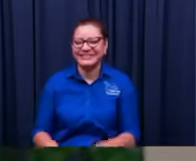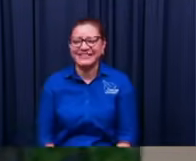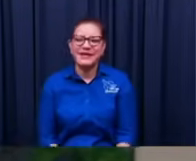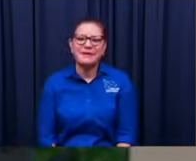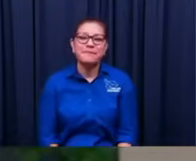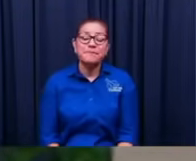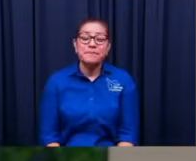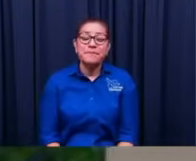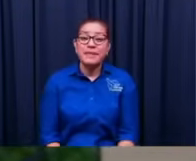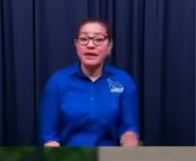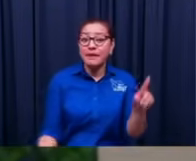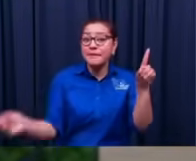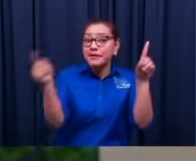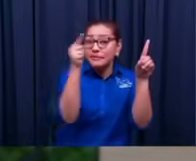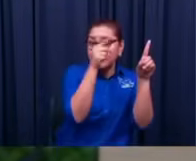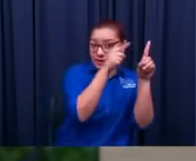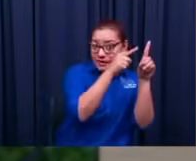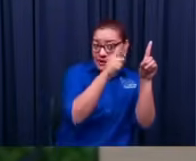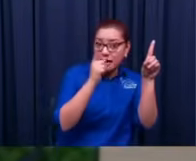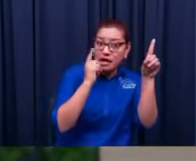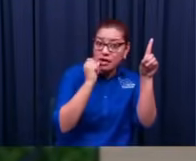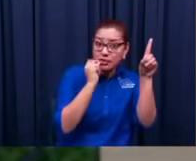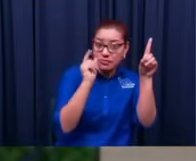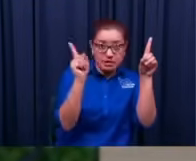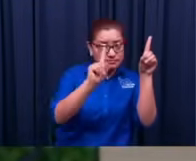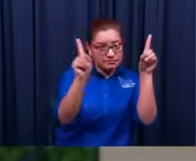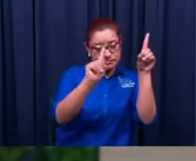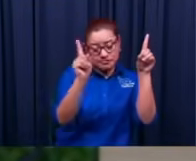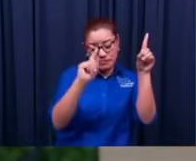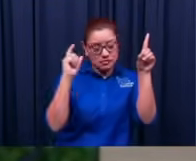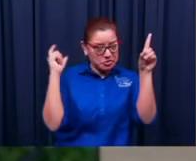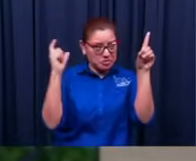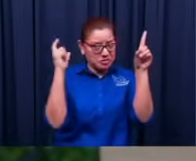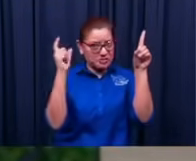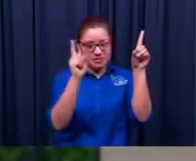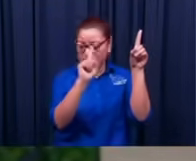pues, pero a los hombres no.